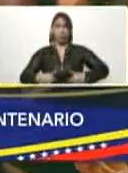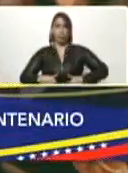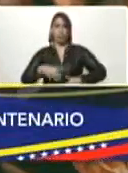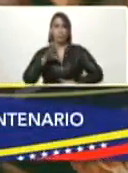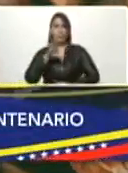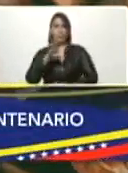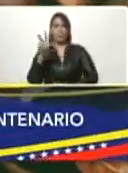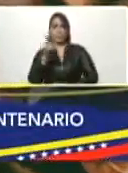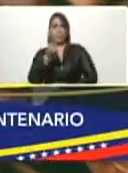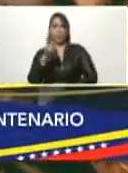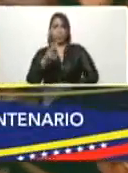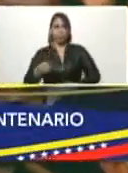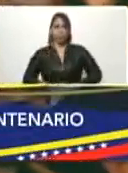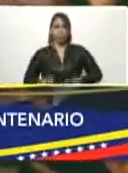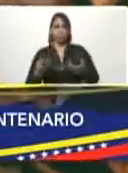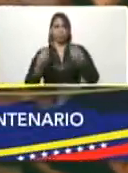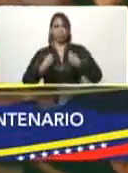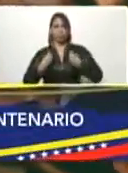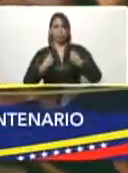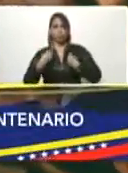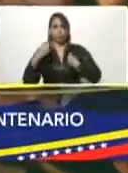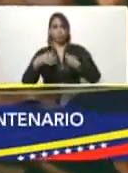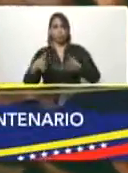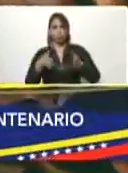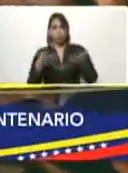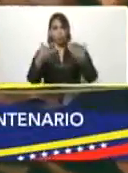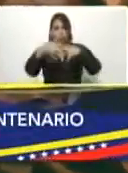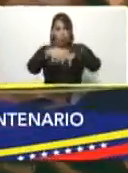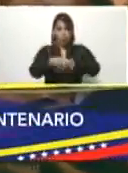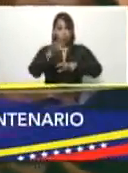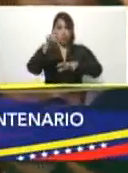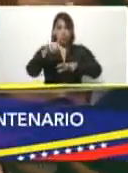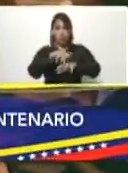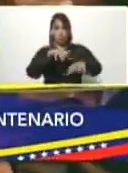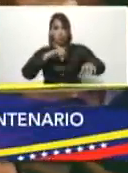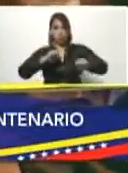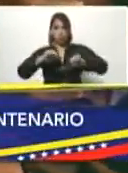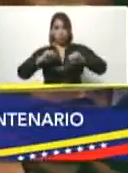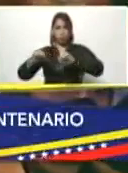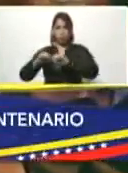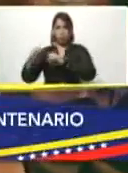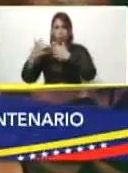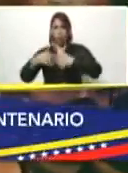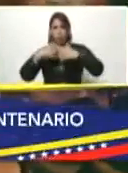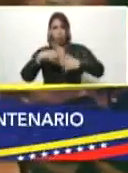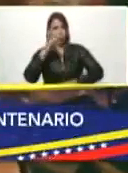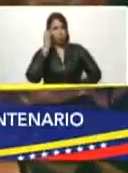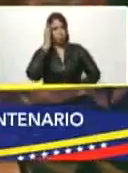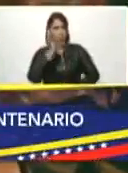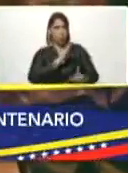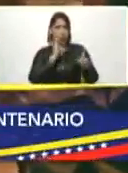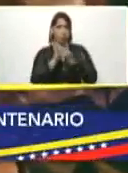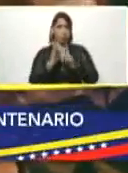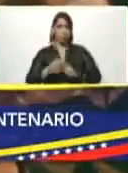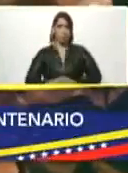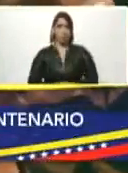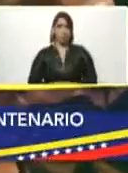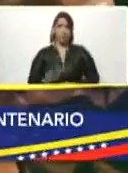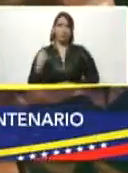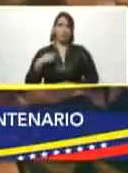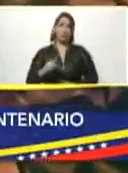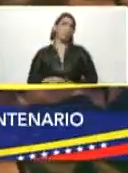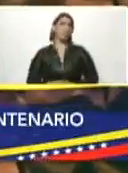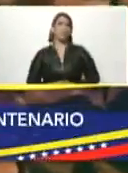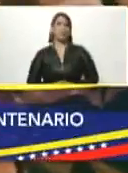por darle vitalidad y por la vía de la integración un mayor dinamismo a las industrias creativas y culturales, para que